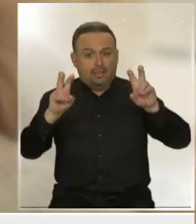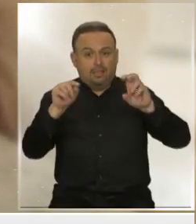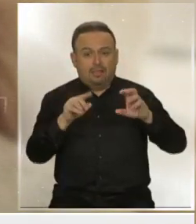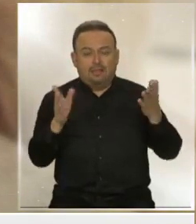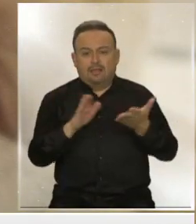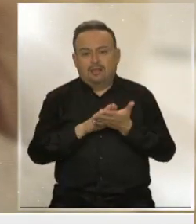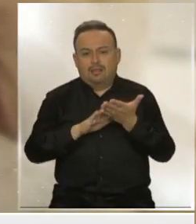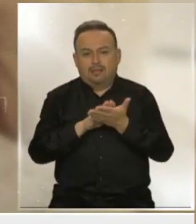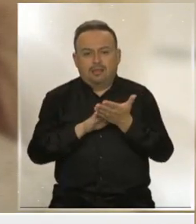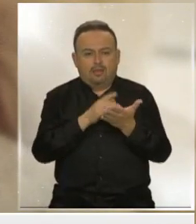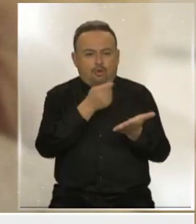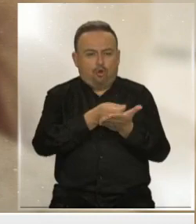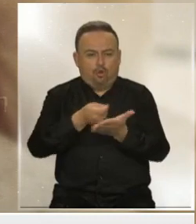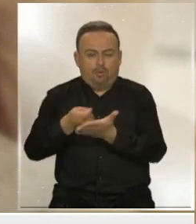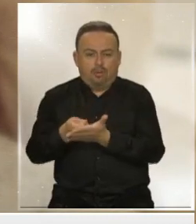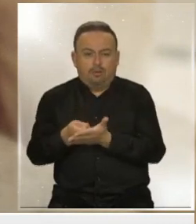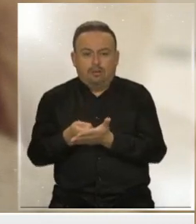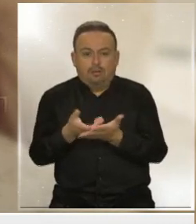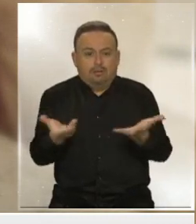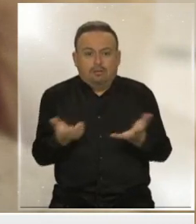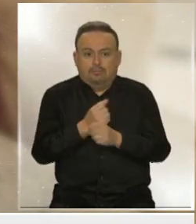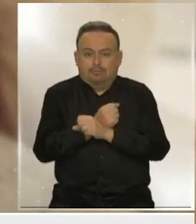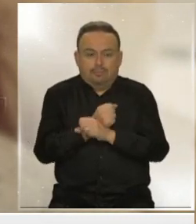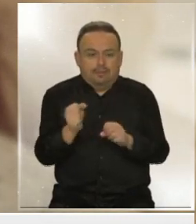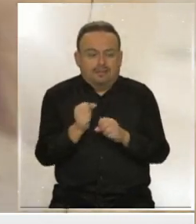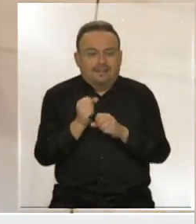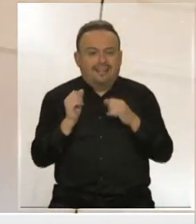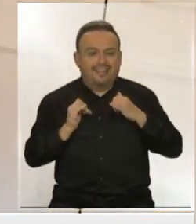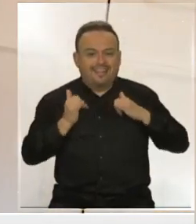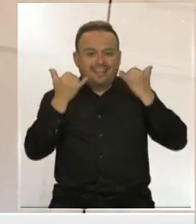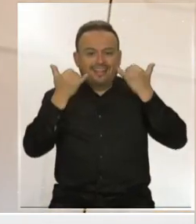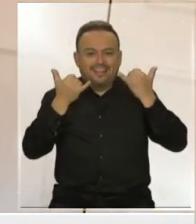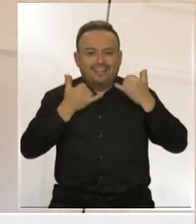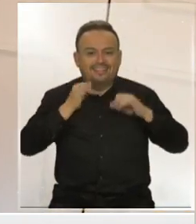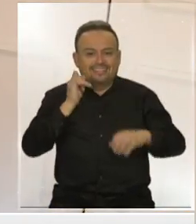Por ejemplo, de las compras y eso, porque no hemos podido disfrutar de lo que